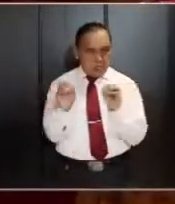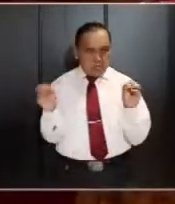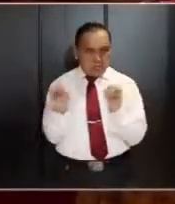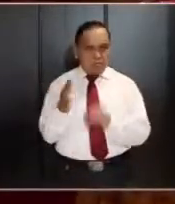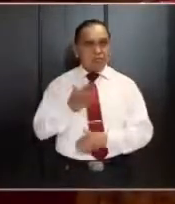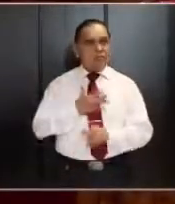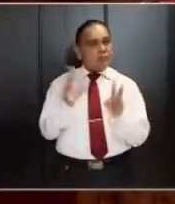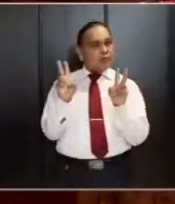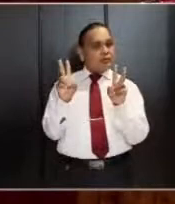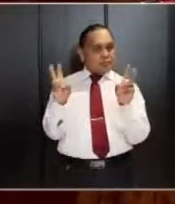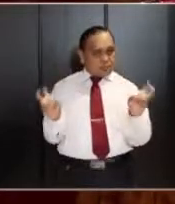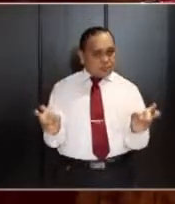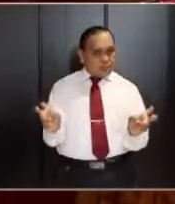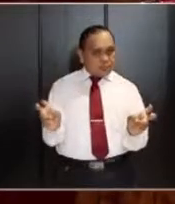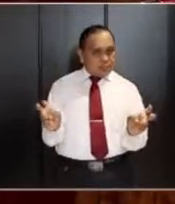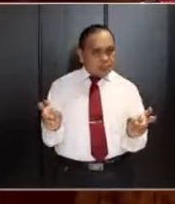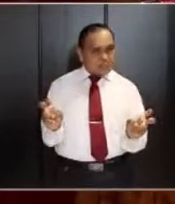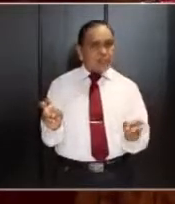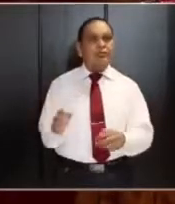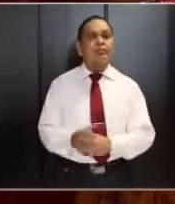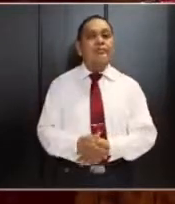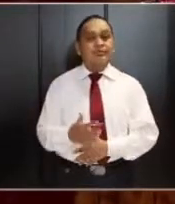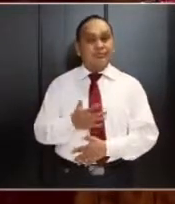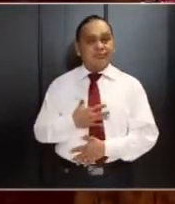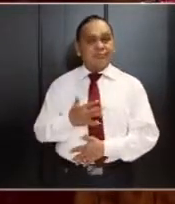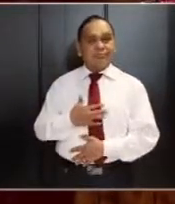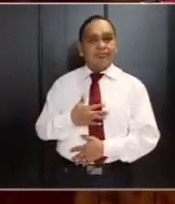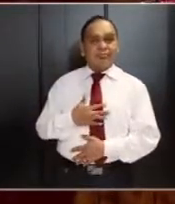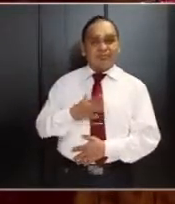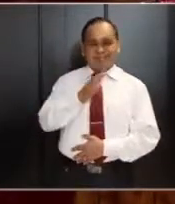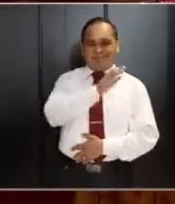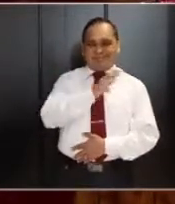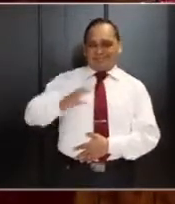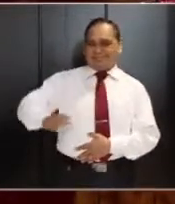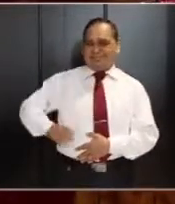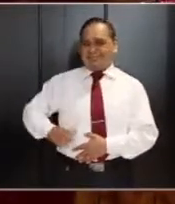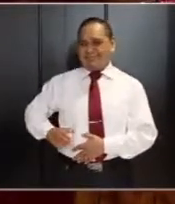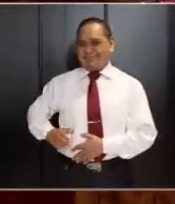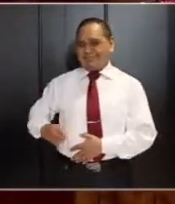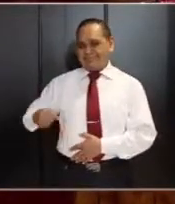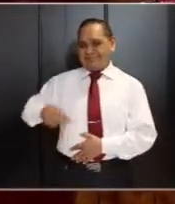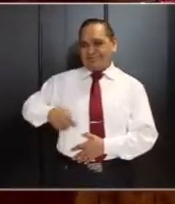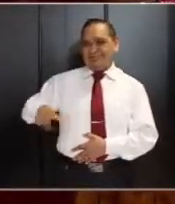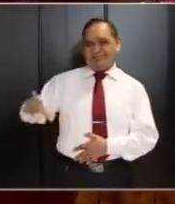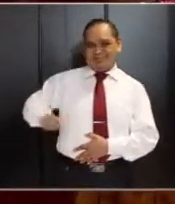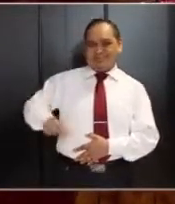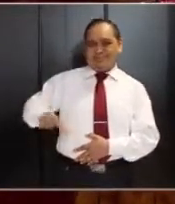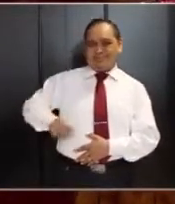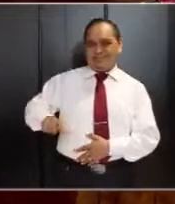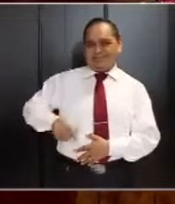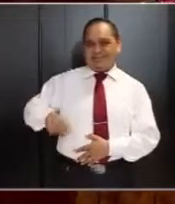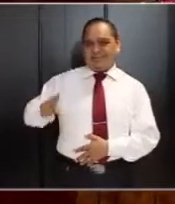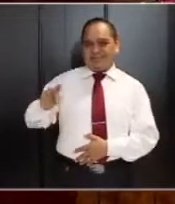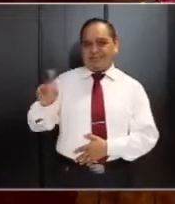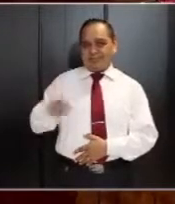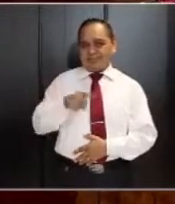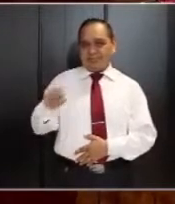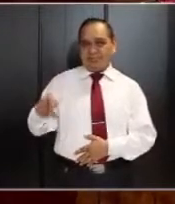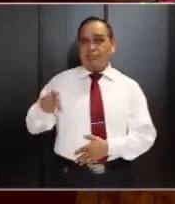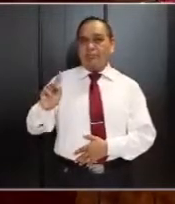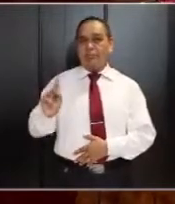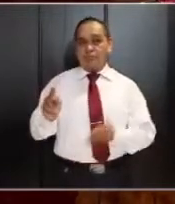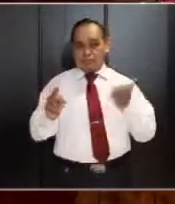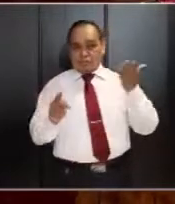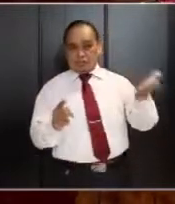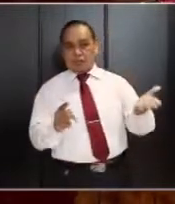en otro tema, yo estaba por la candidatura, por la gubernatura, entonces, pues no tiene sentido, pero ese es el estilo de este muchacho,